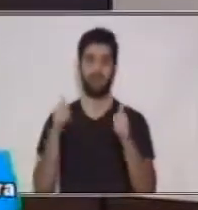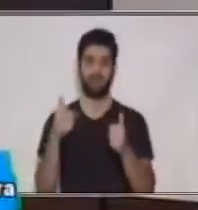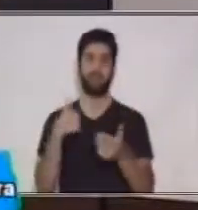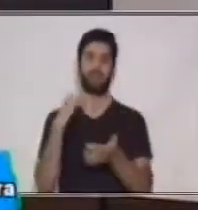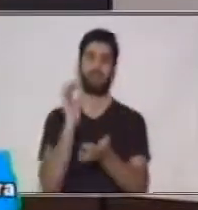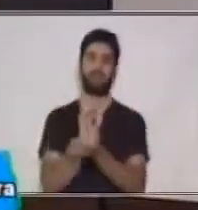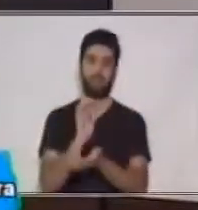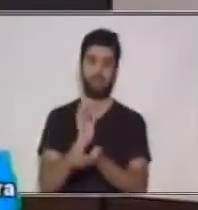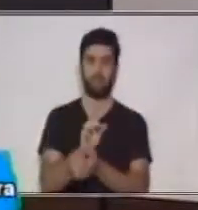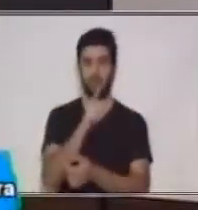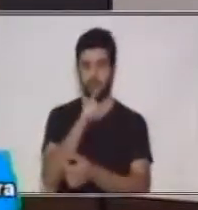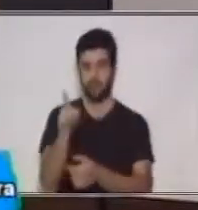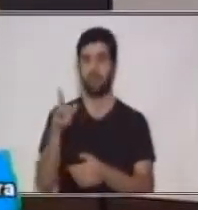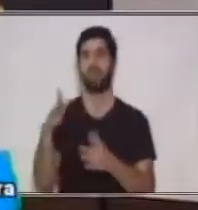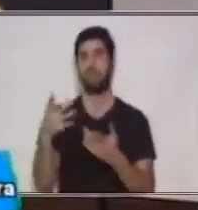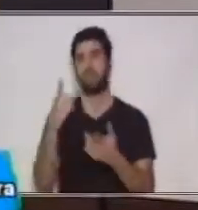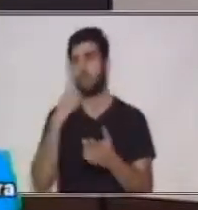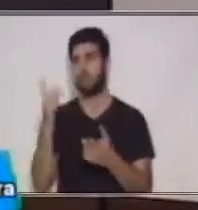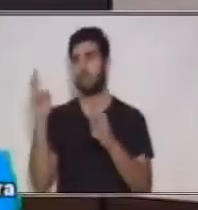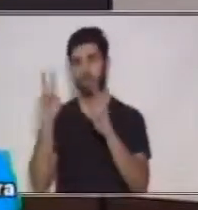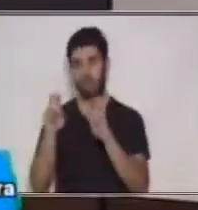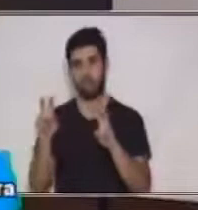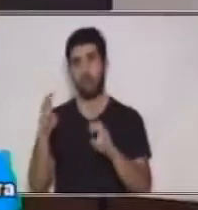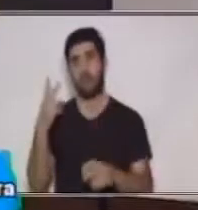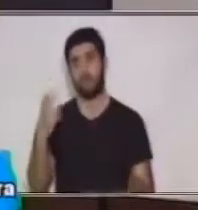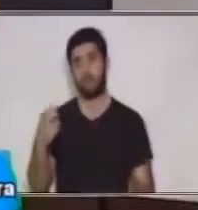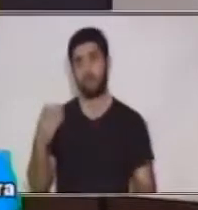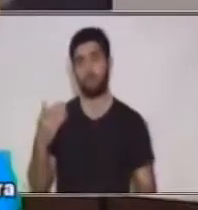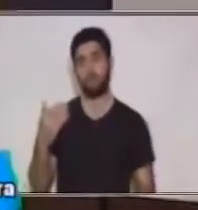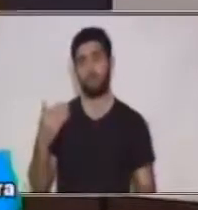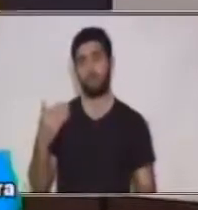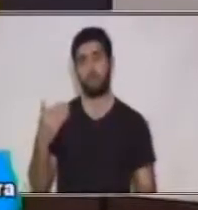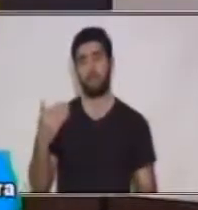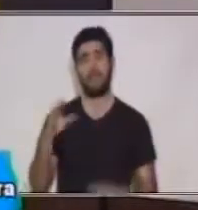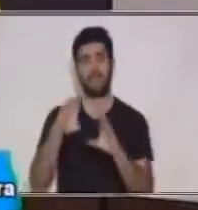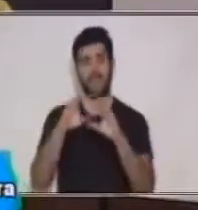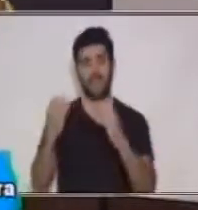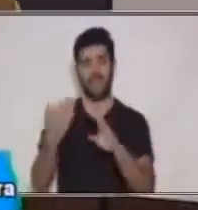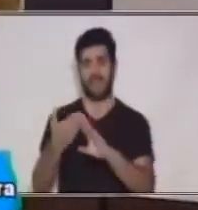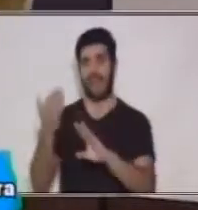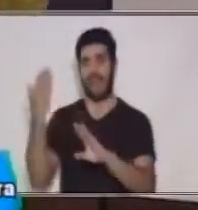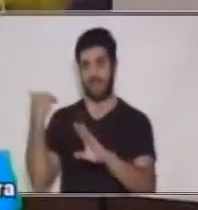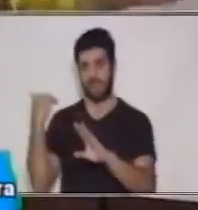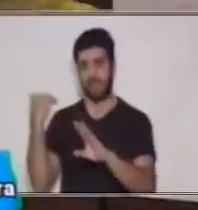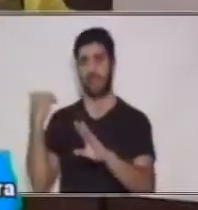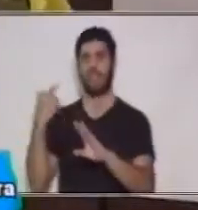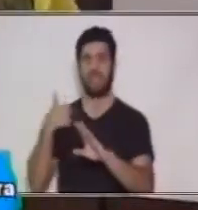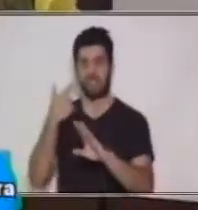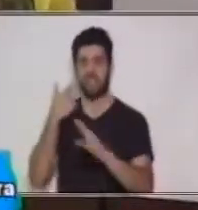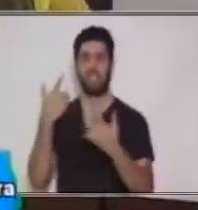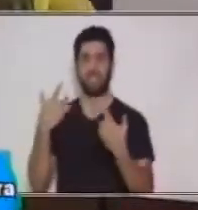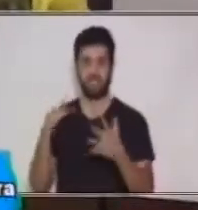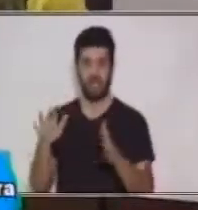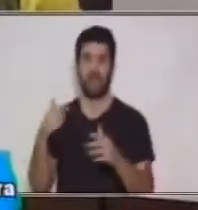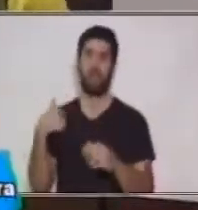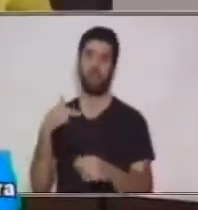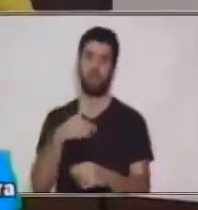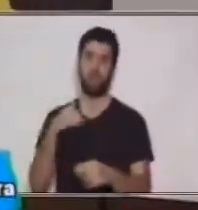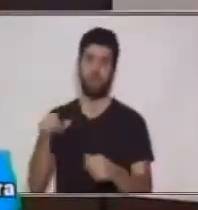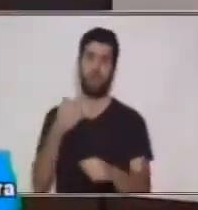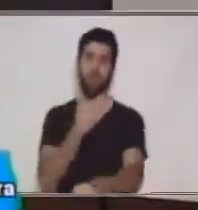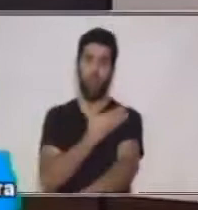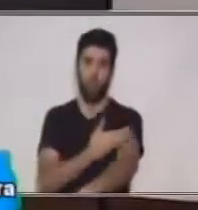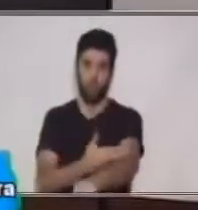espero que esto te sirva y en las clases anteriores vimos algo de esto y en las que vienen, porque vamos a continuar con